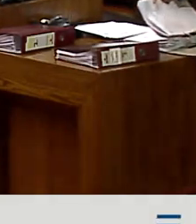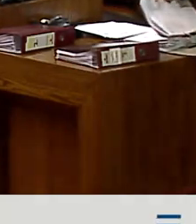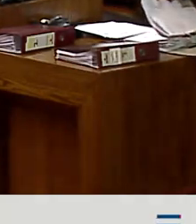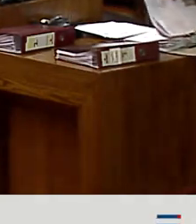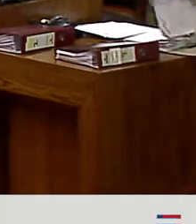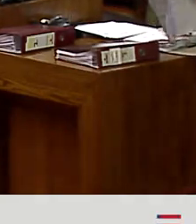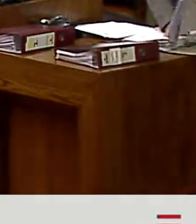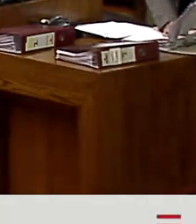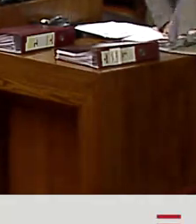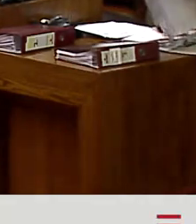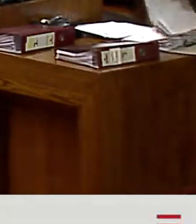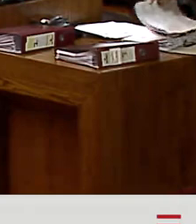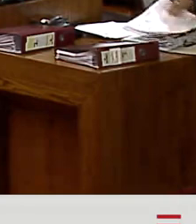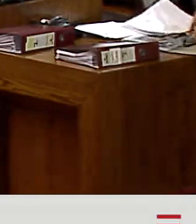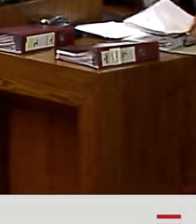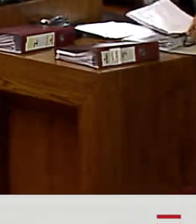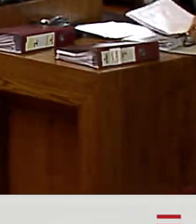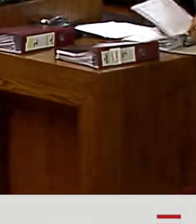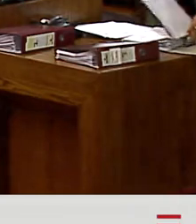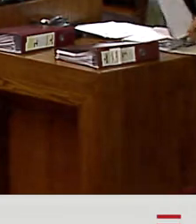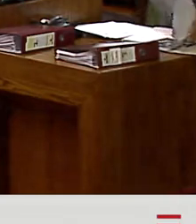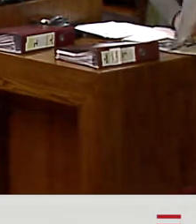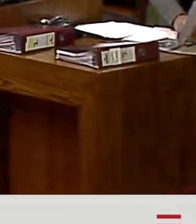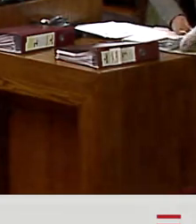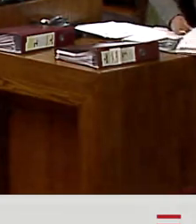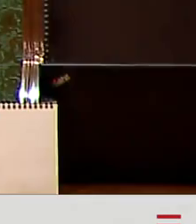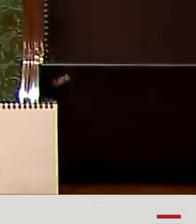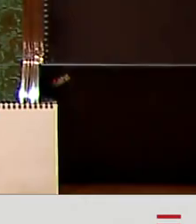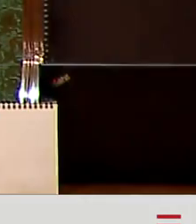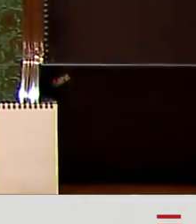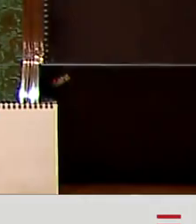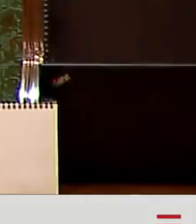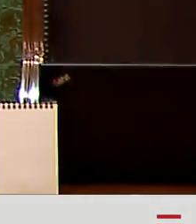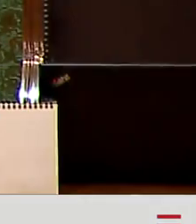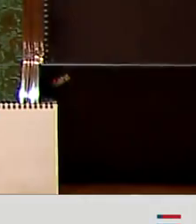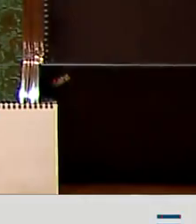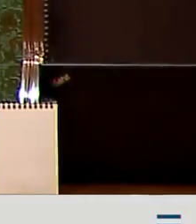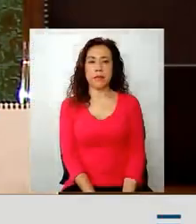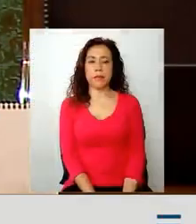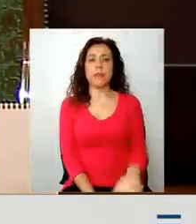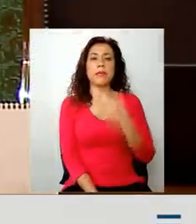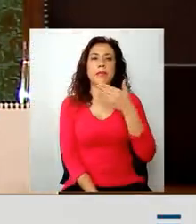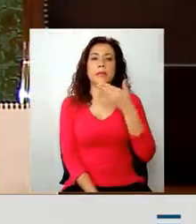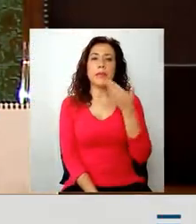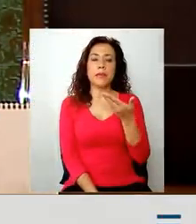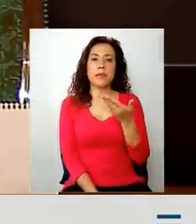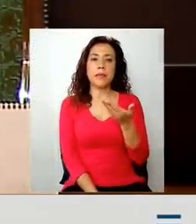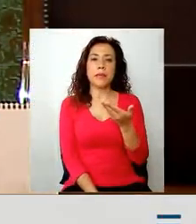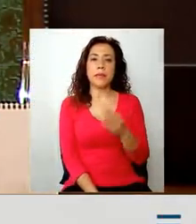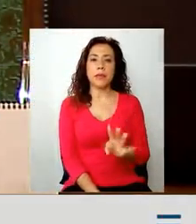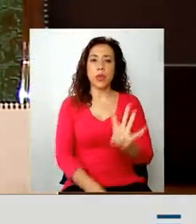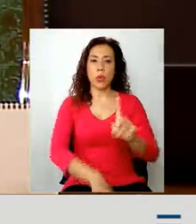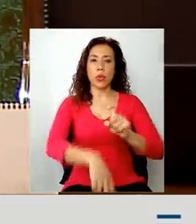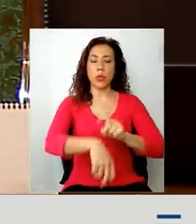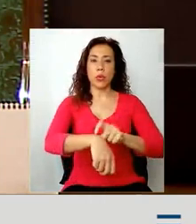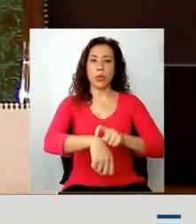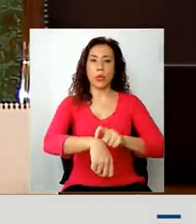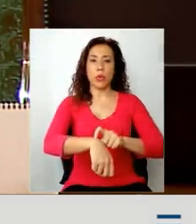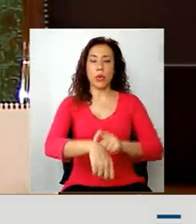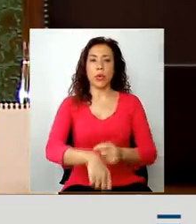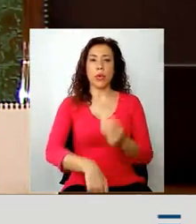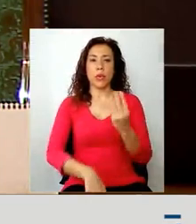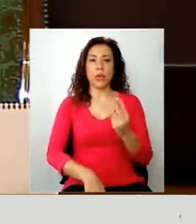entrando en tiempo de incidentes corresponde el uso de la palabra hasta por cuatro minutos treinta y nueve